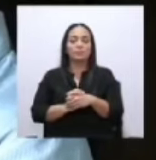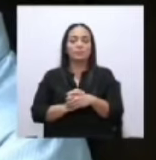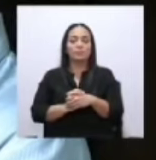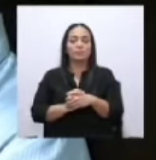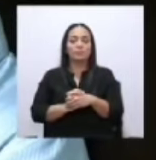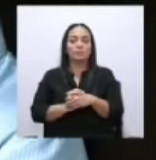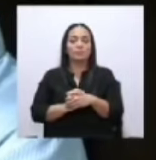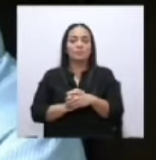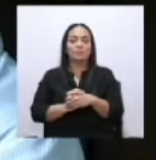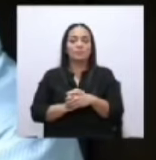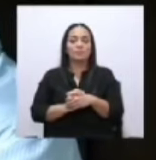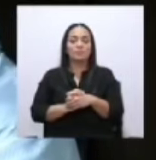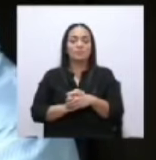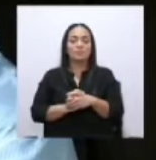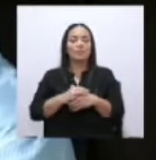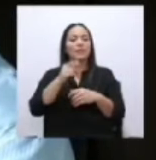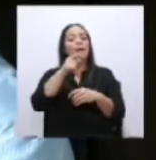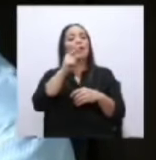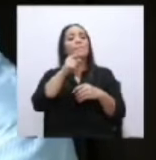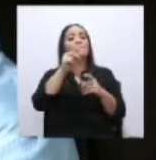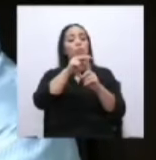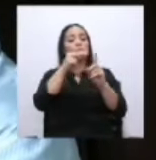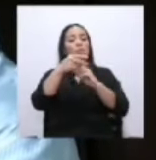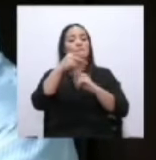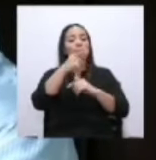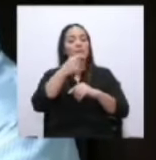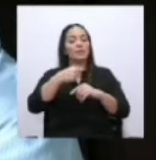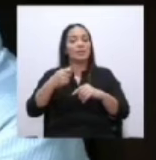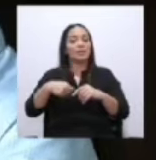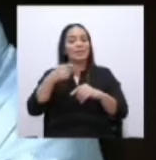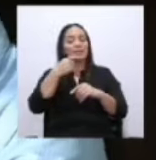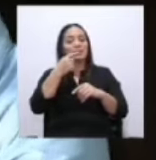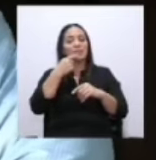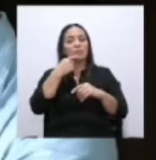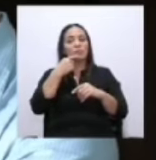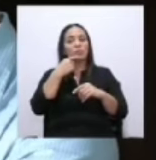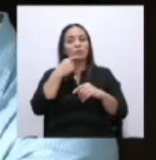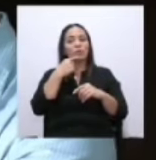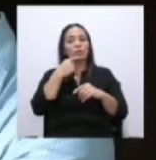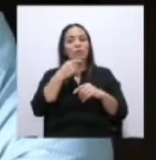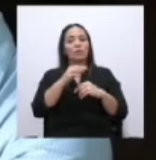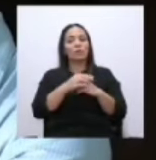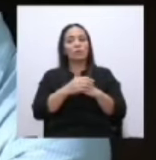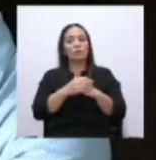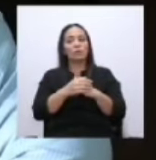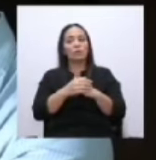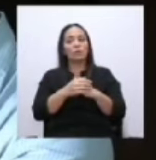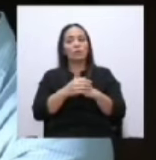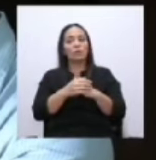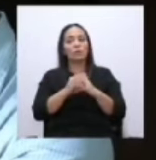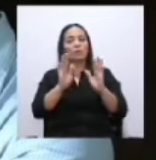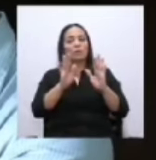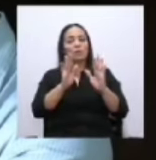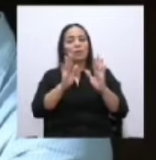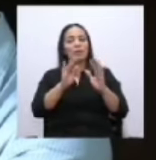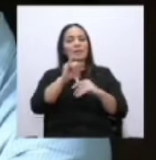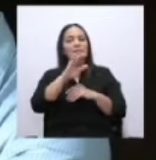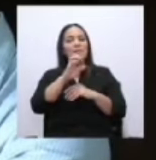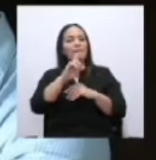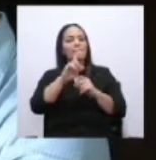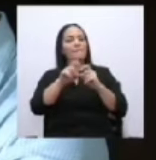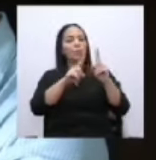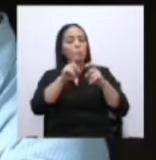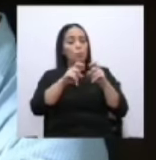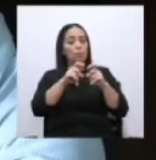se hace y sobre el tema que dice todos los, de hecho lo preguntan, del ICE, que le van a